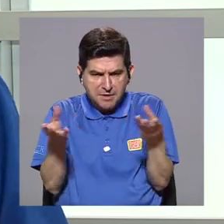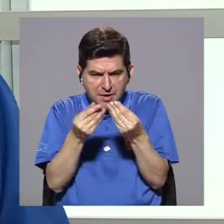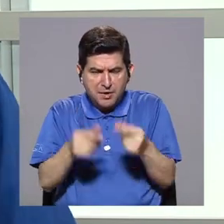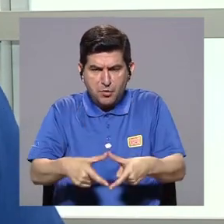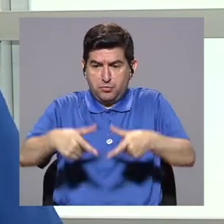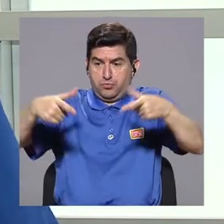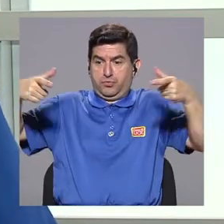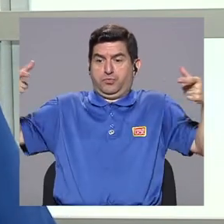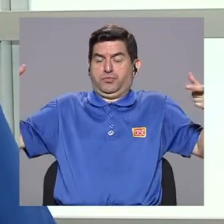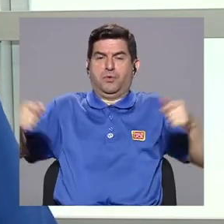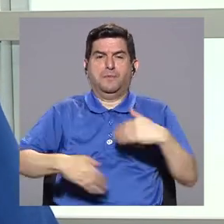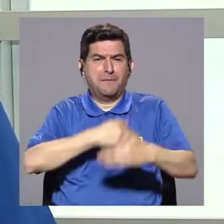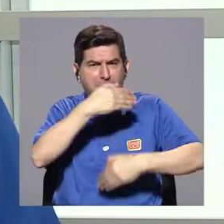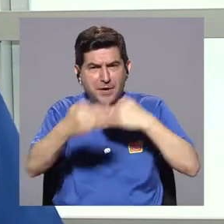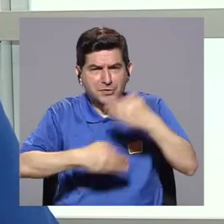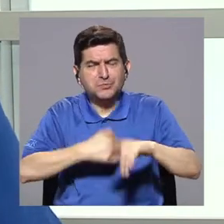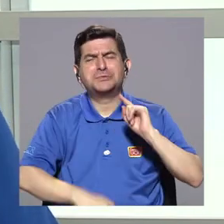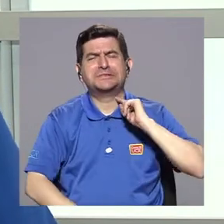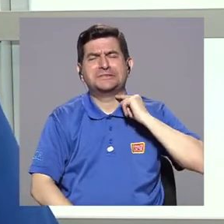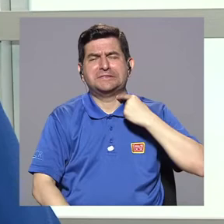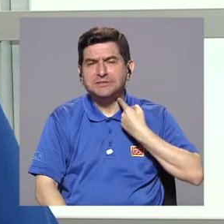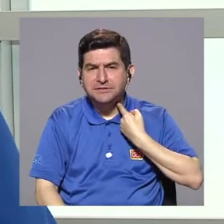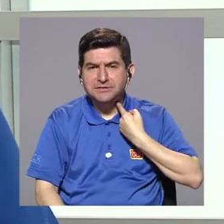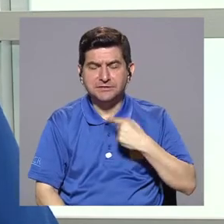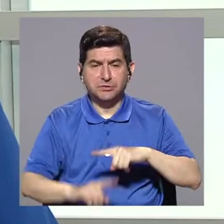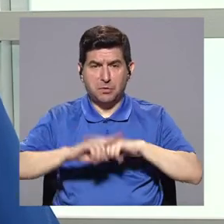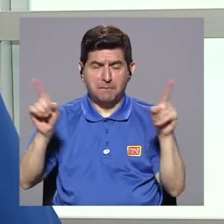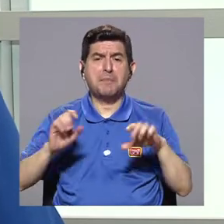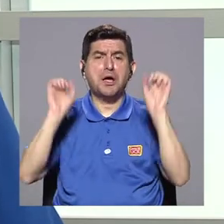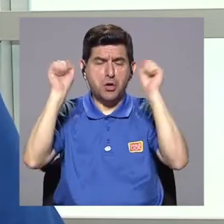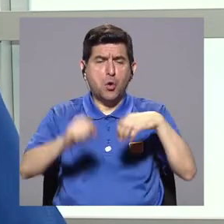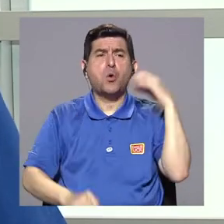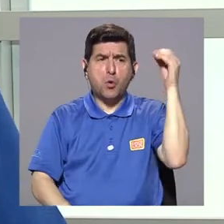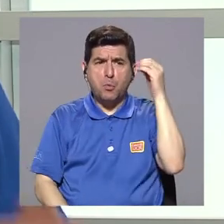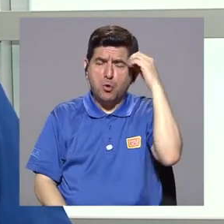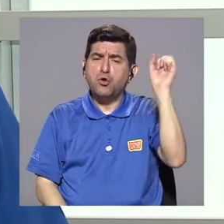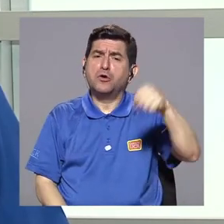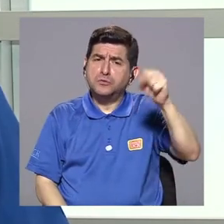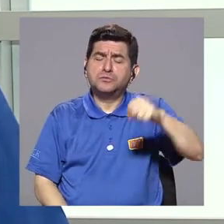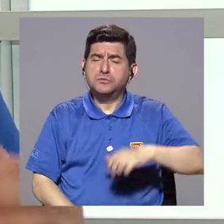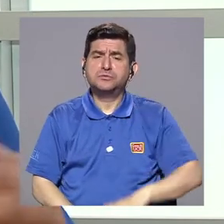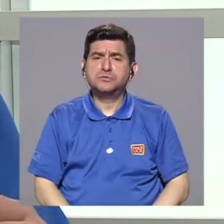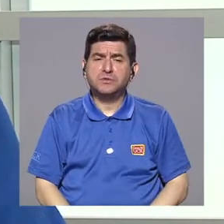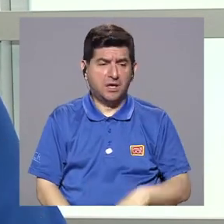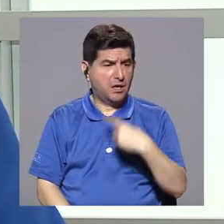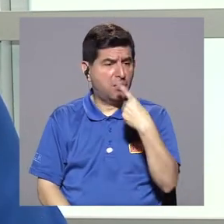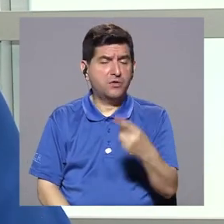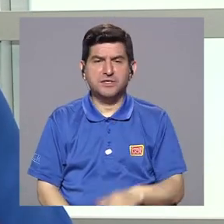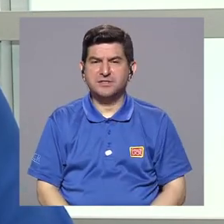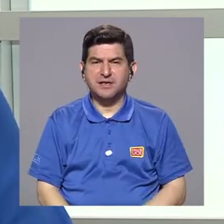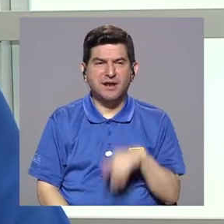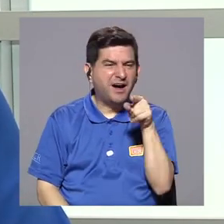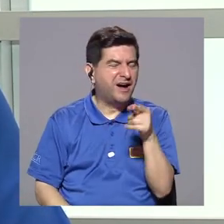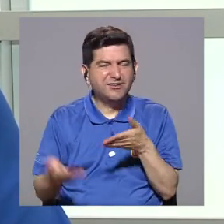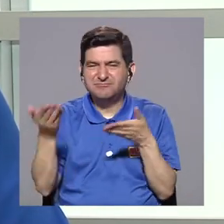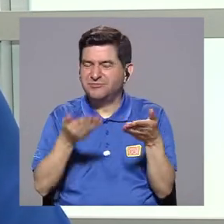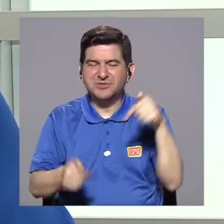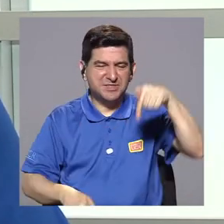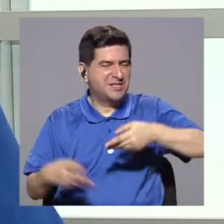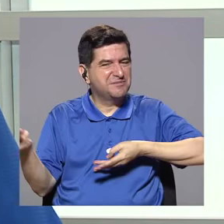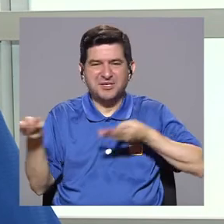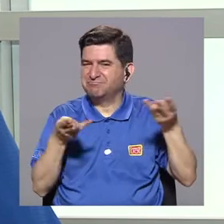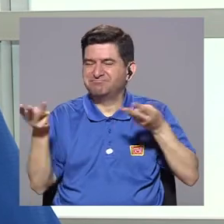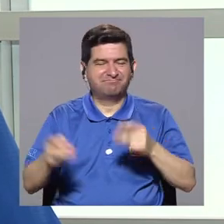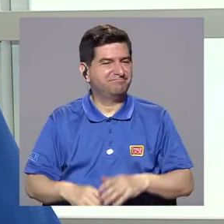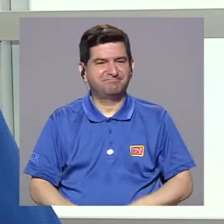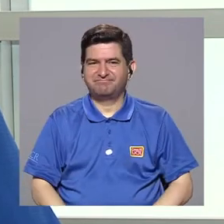hacer ya la producción en masa y todo, porque son procedimientos muy, muy caros. Pero sí se puede opinar y sí se puede decir, mire, no nos va a